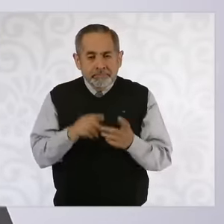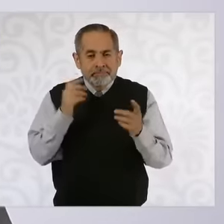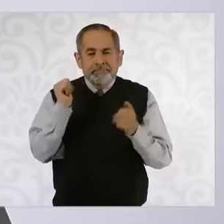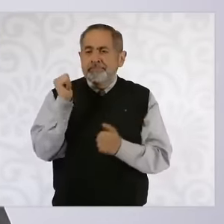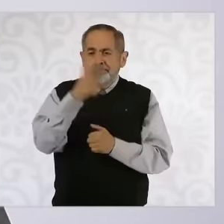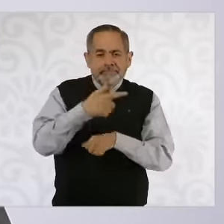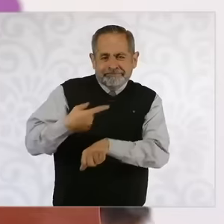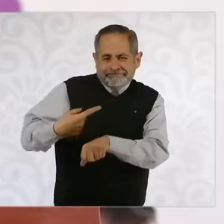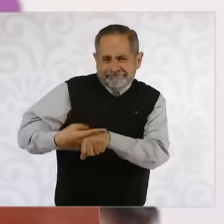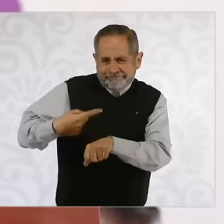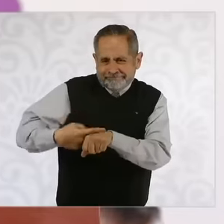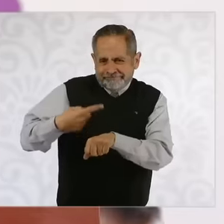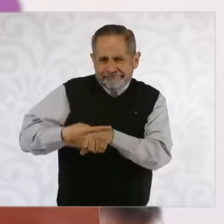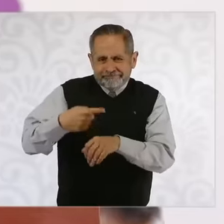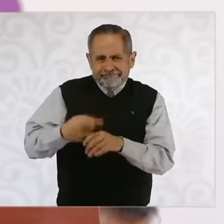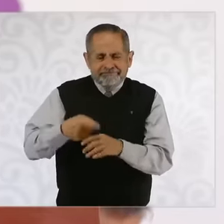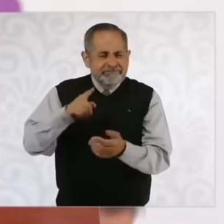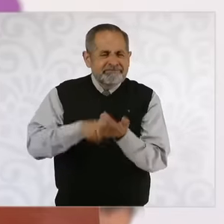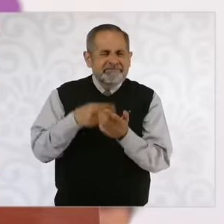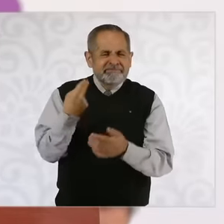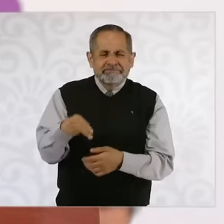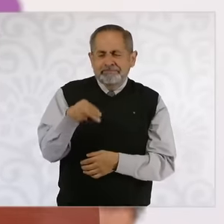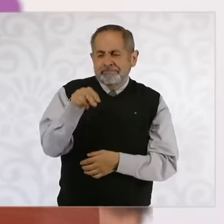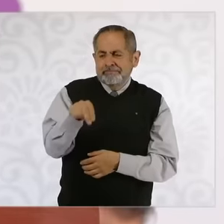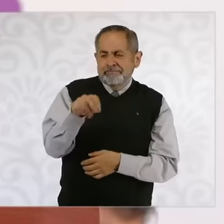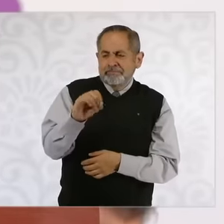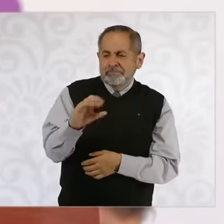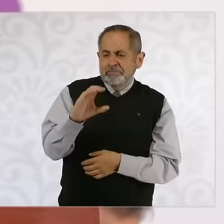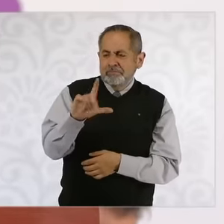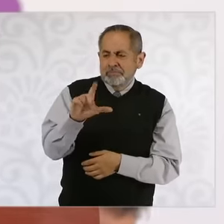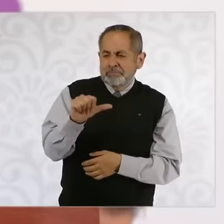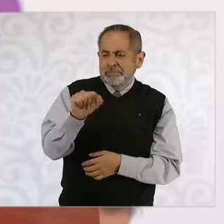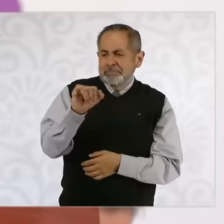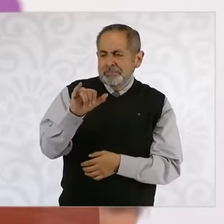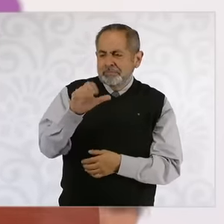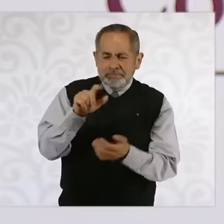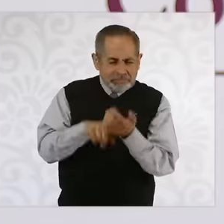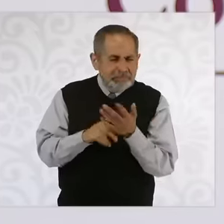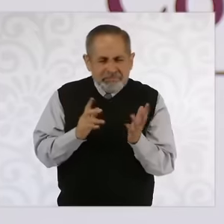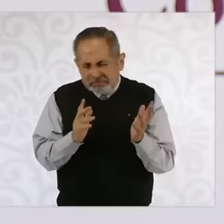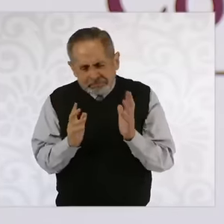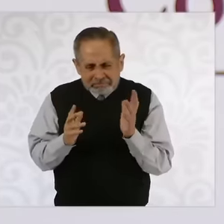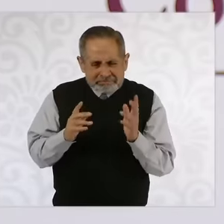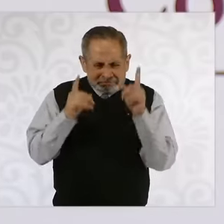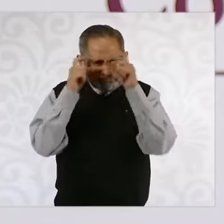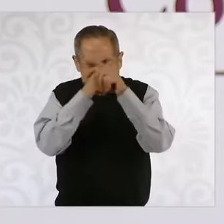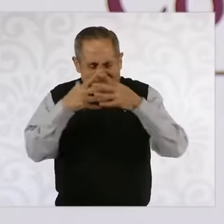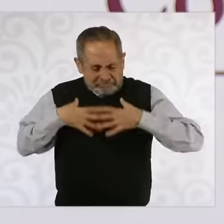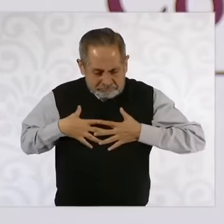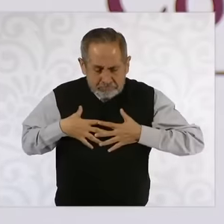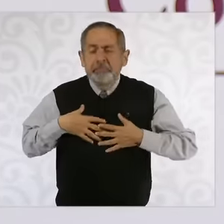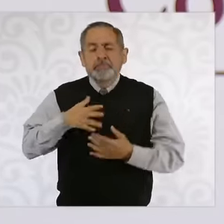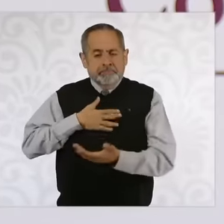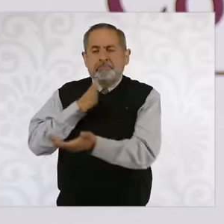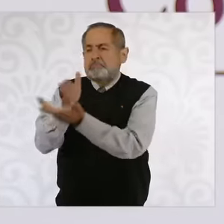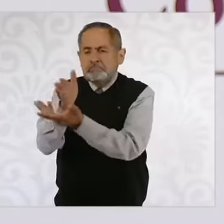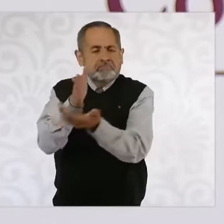de una enfermedad neoplásica y puede acudir a cualquiera de las